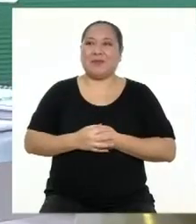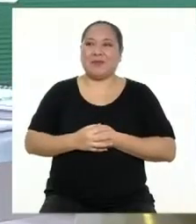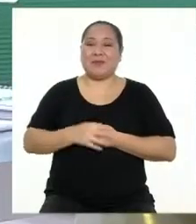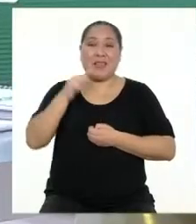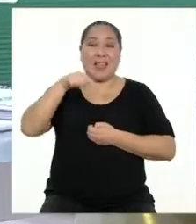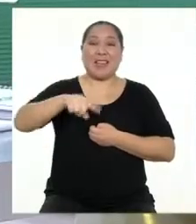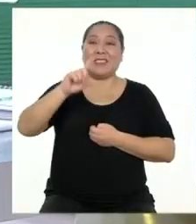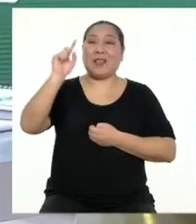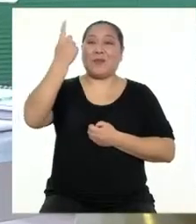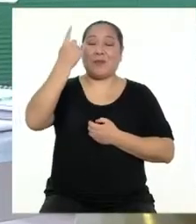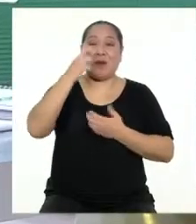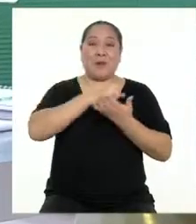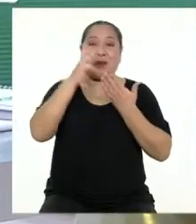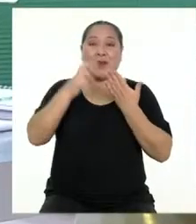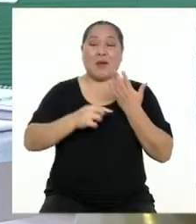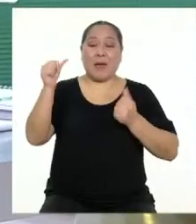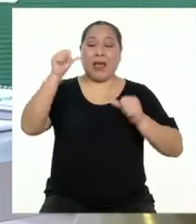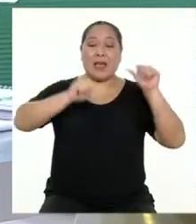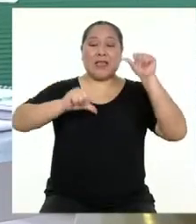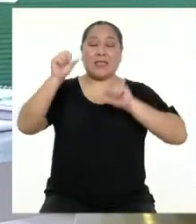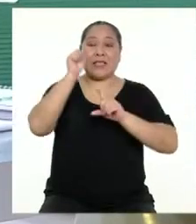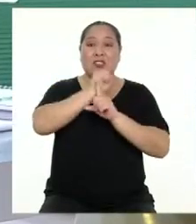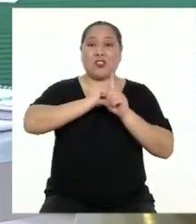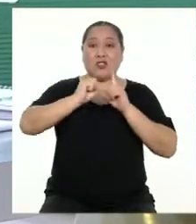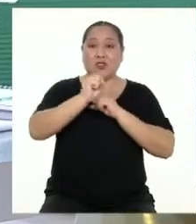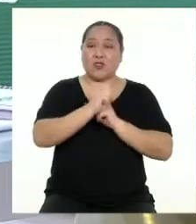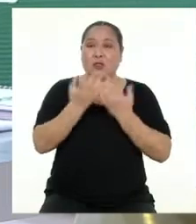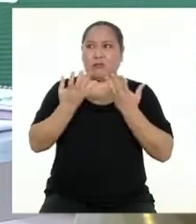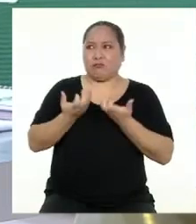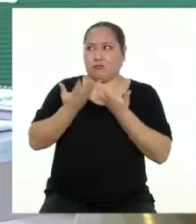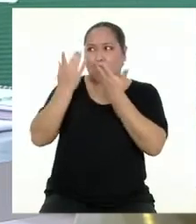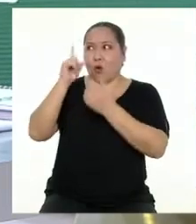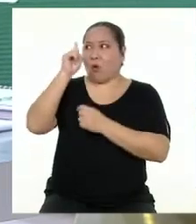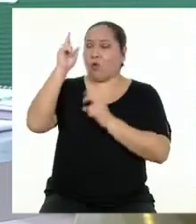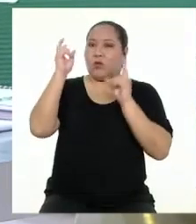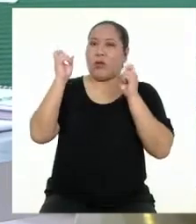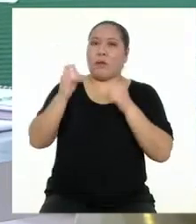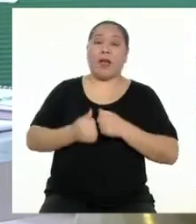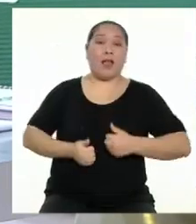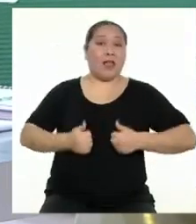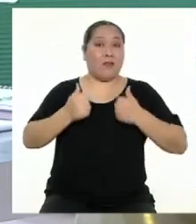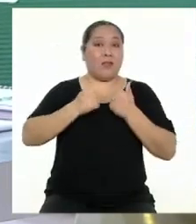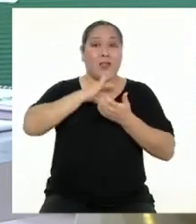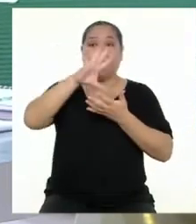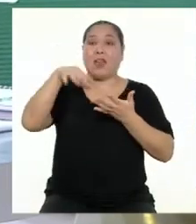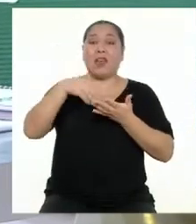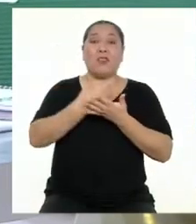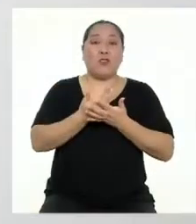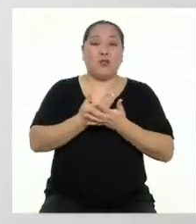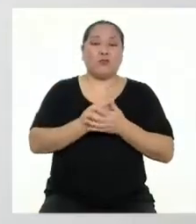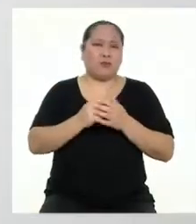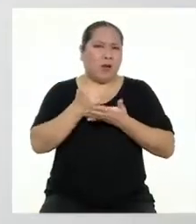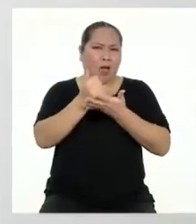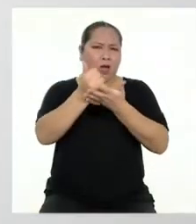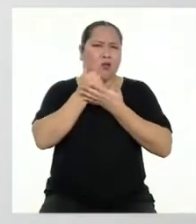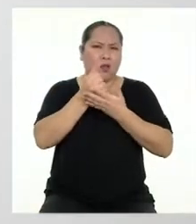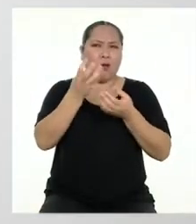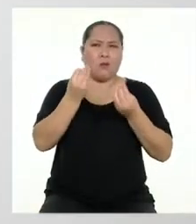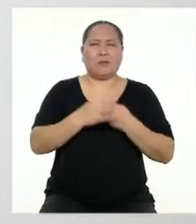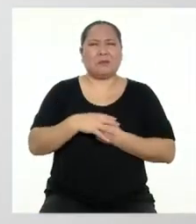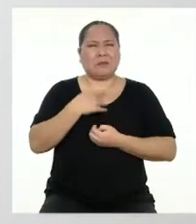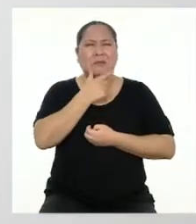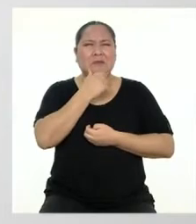primer programa de Ciencias Sociales, quería proponerle un tema que en la vida cotidiana de muchos nos va a servir bastante. Creo que